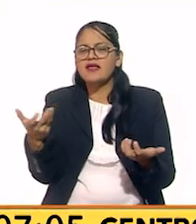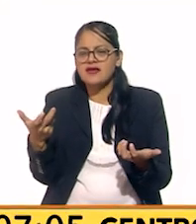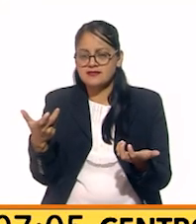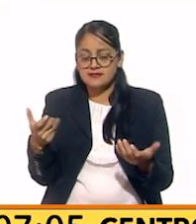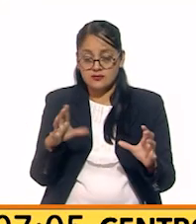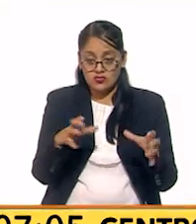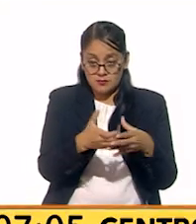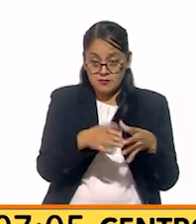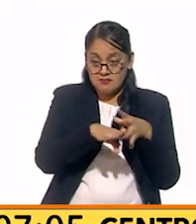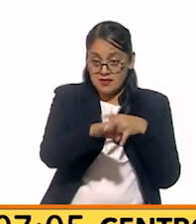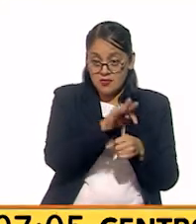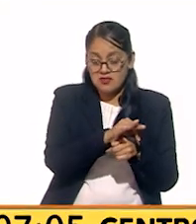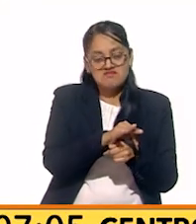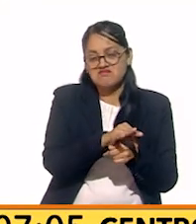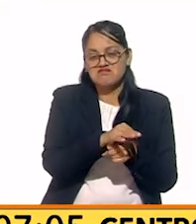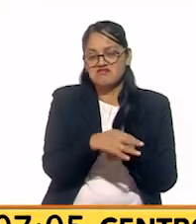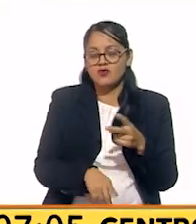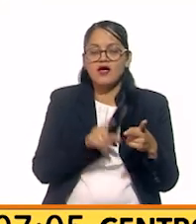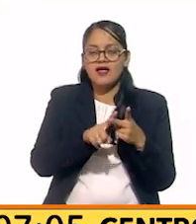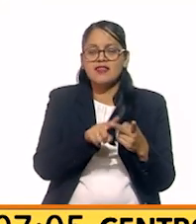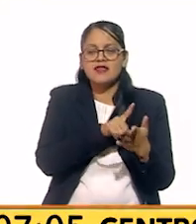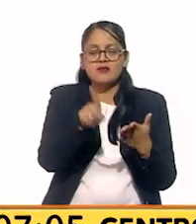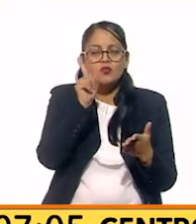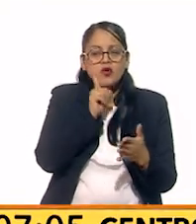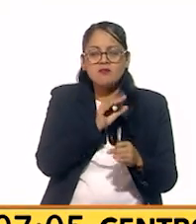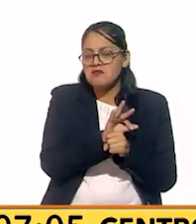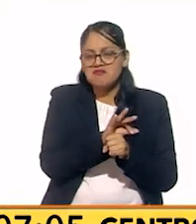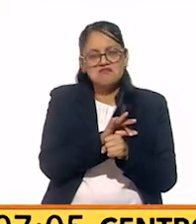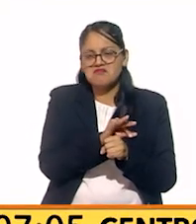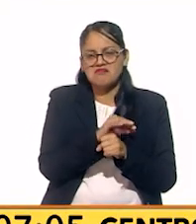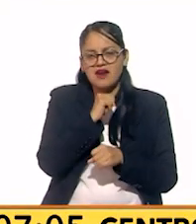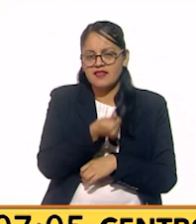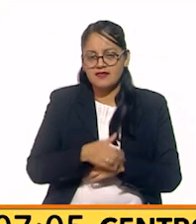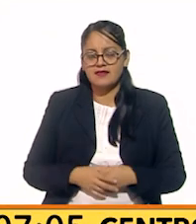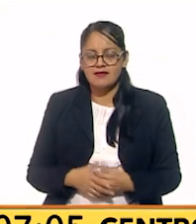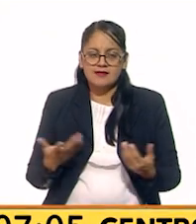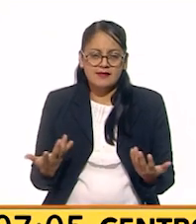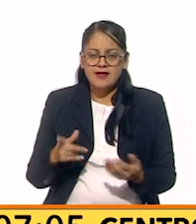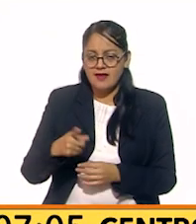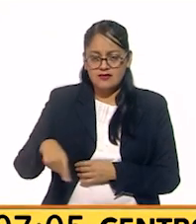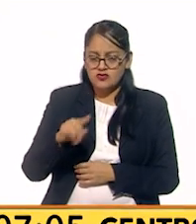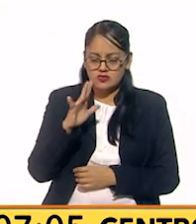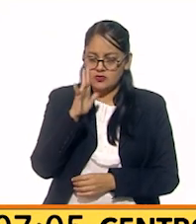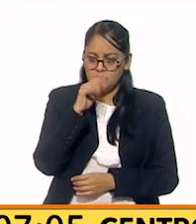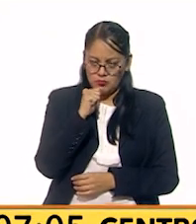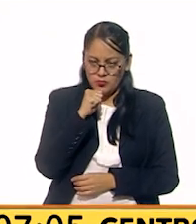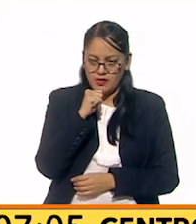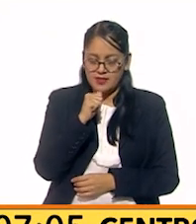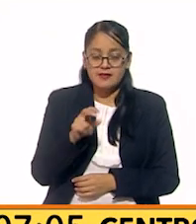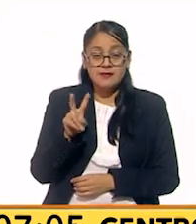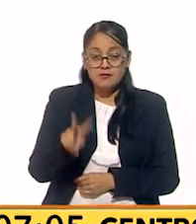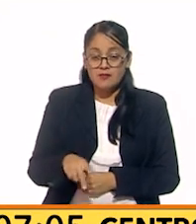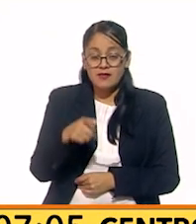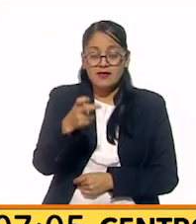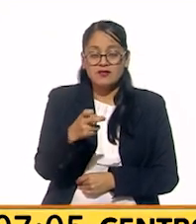a la comunidad migrante? No. ¿Proteger a los derechos de la mujer? No. Entonces, ellos no son capaces realmente de hacer